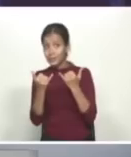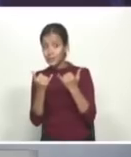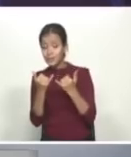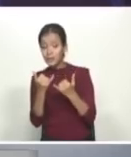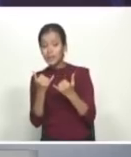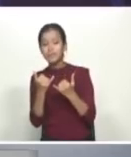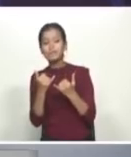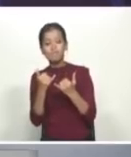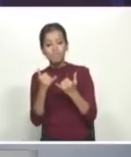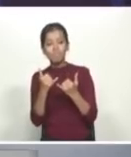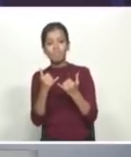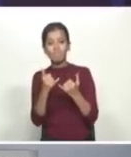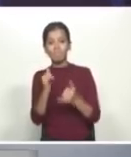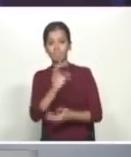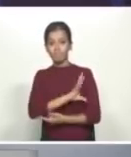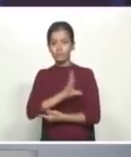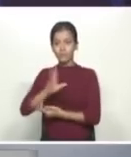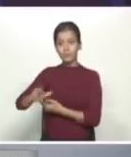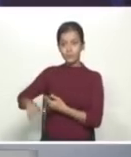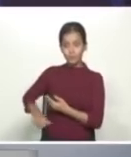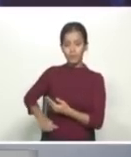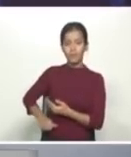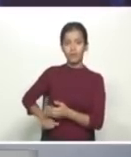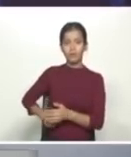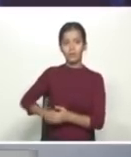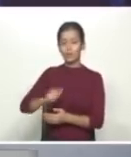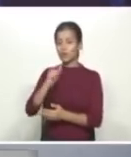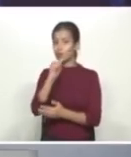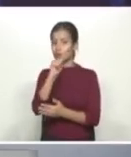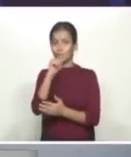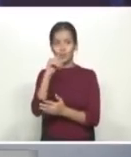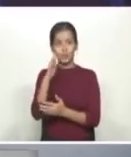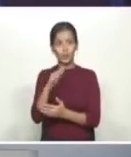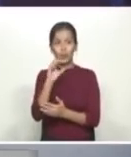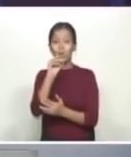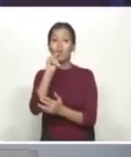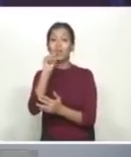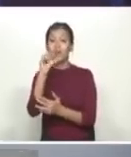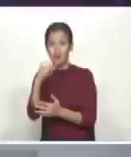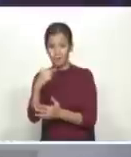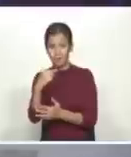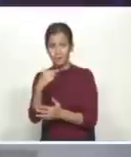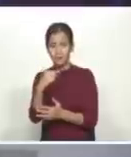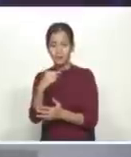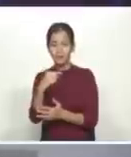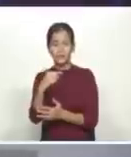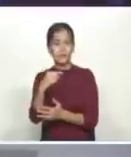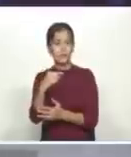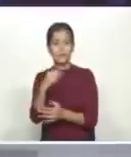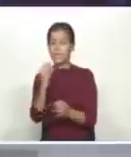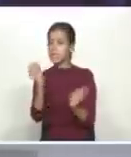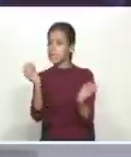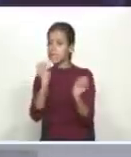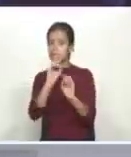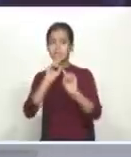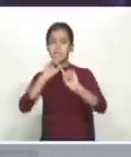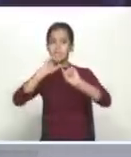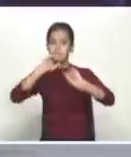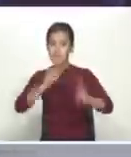corrupción estructural que nunca las ONG se han atrevido a denunciar, como es